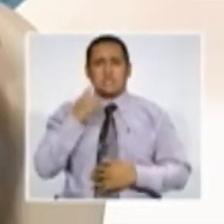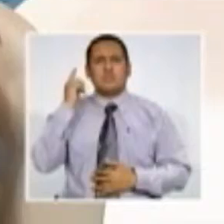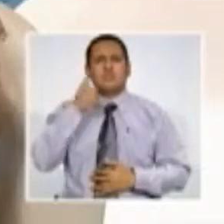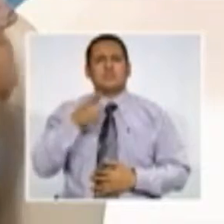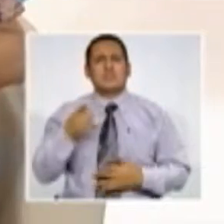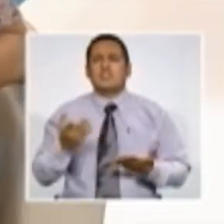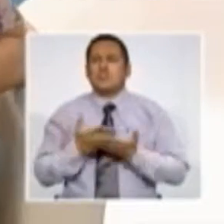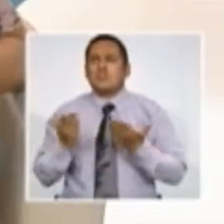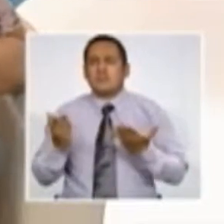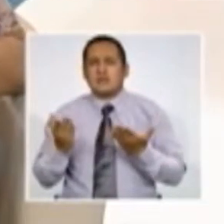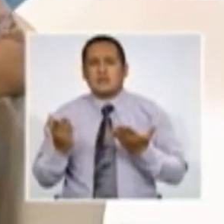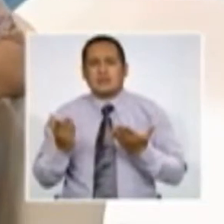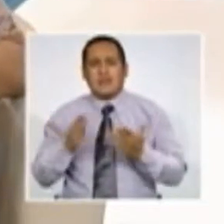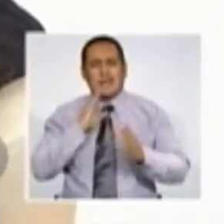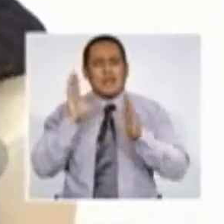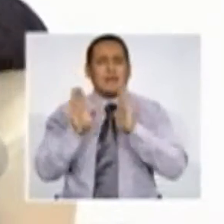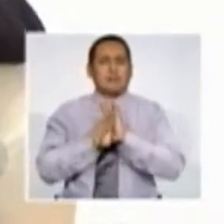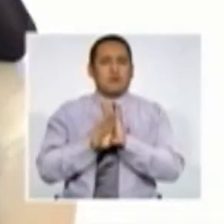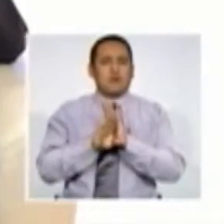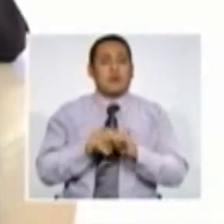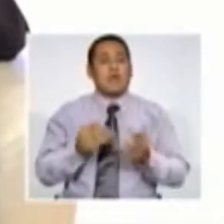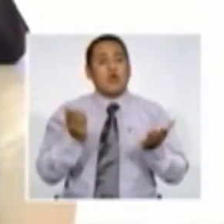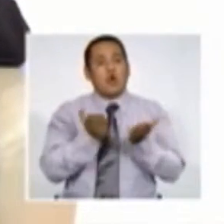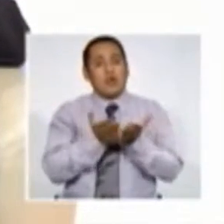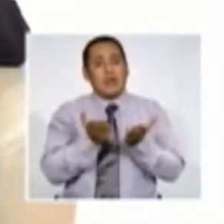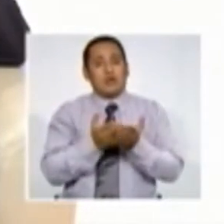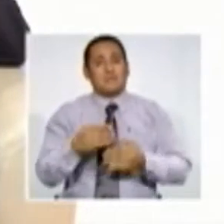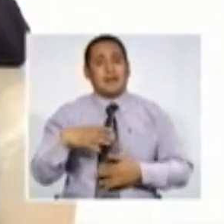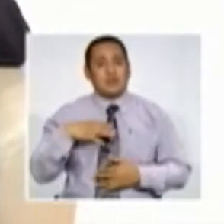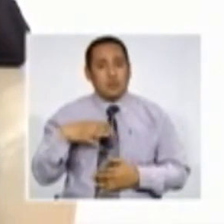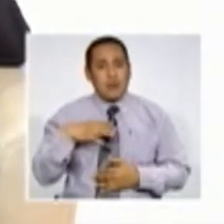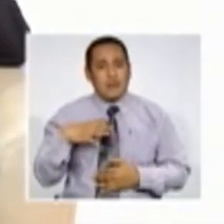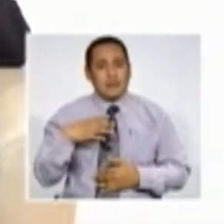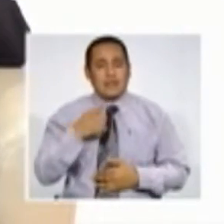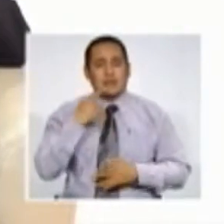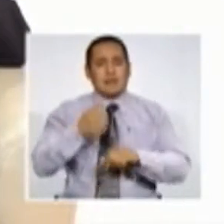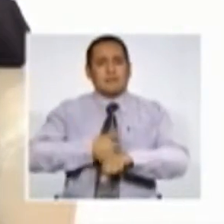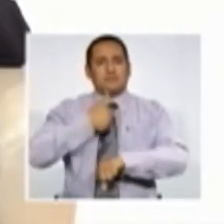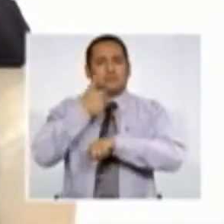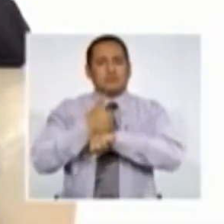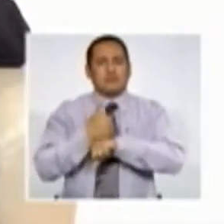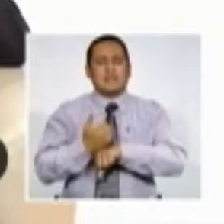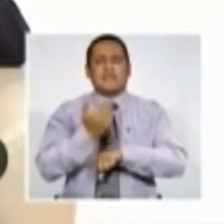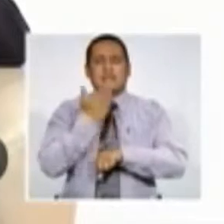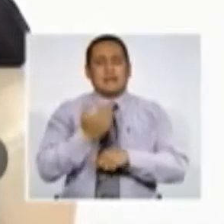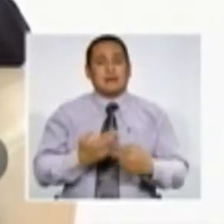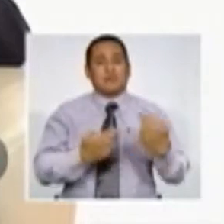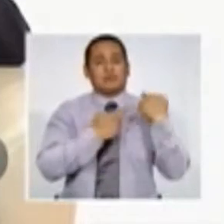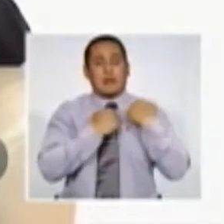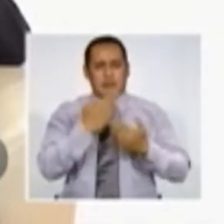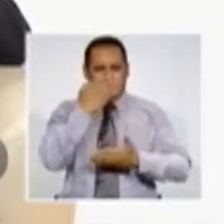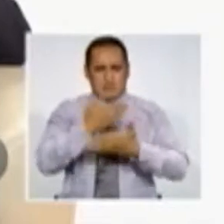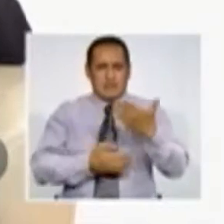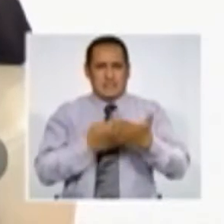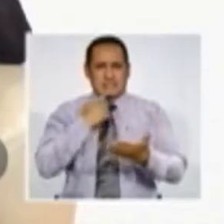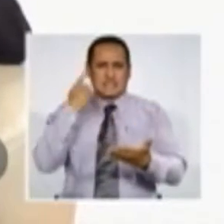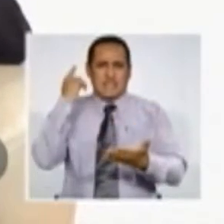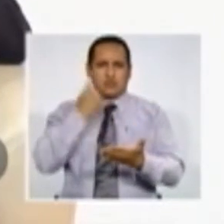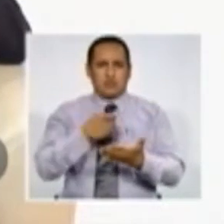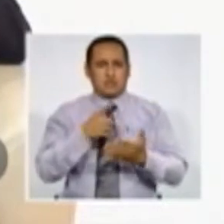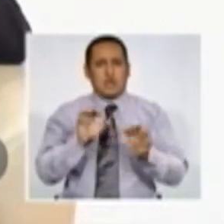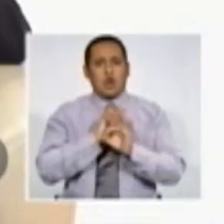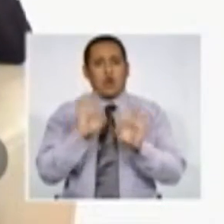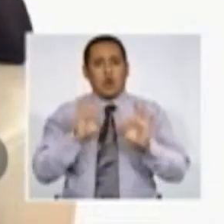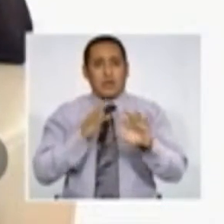podemos denunciar. Congresista, ¿a dónde? Bueno, tratándose de colegios privados, la autoridad competente para recibir